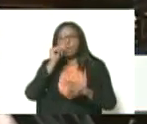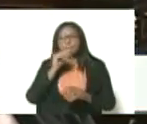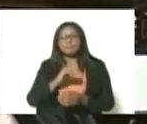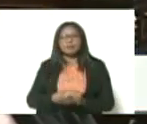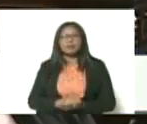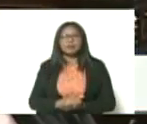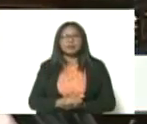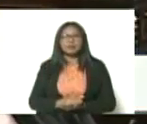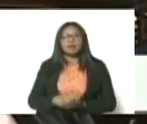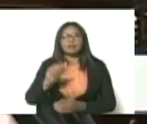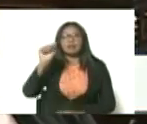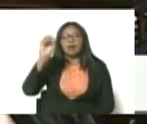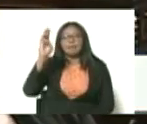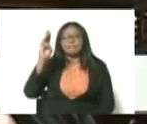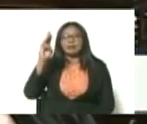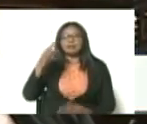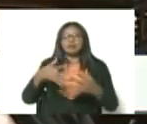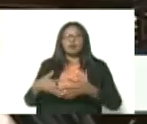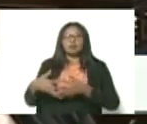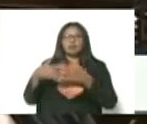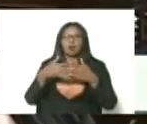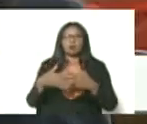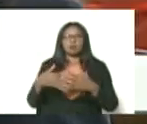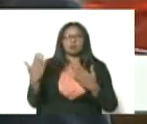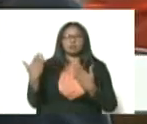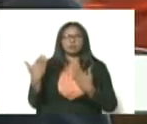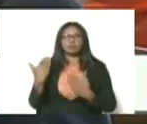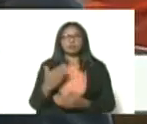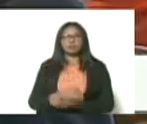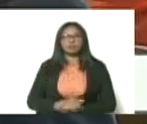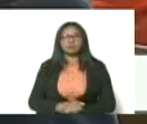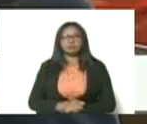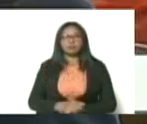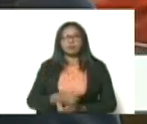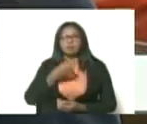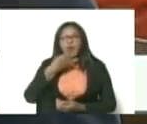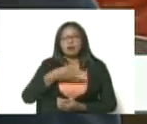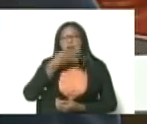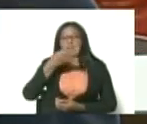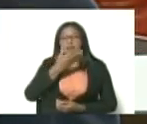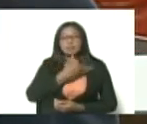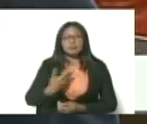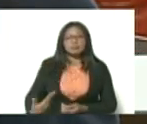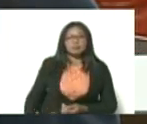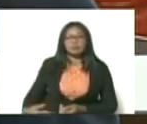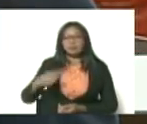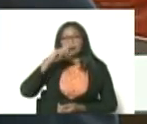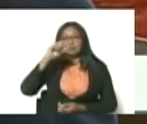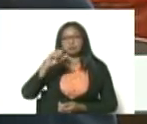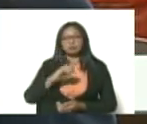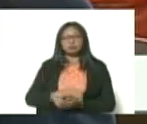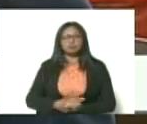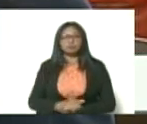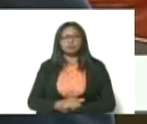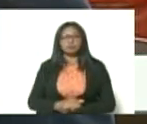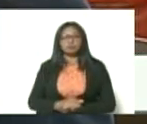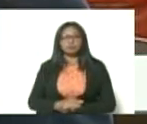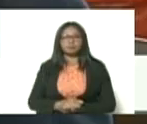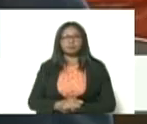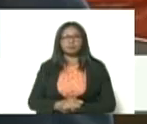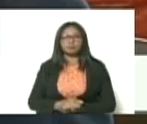de AP de los Estados Unidos. Buenas tardes, presidente Maduro, y gracias por